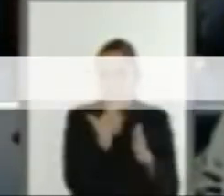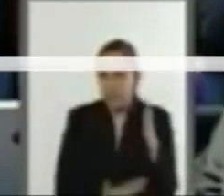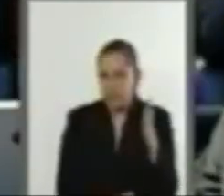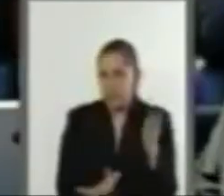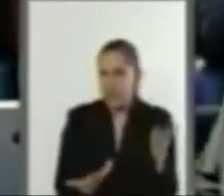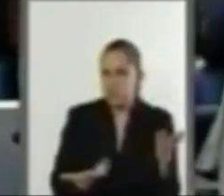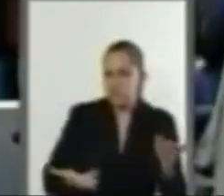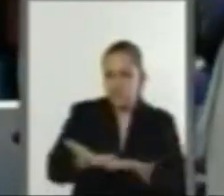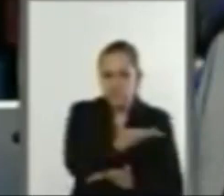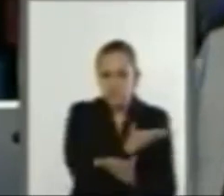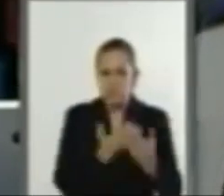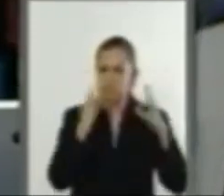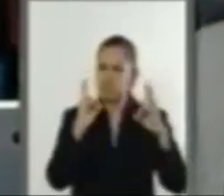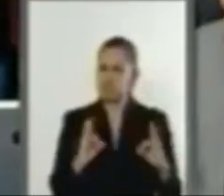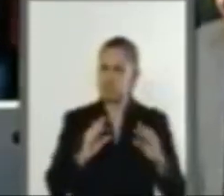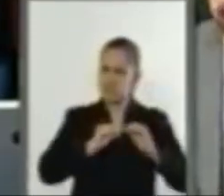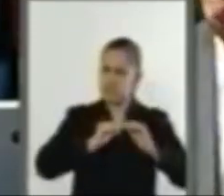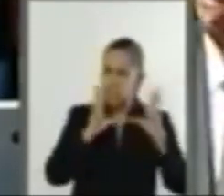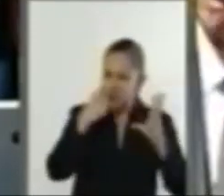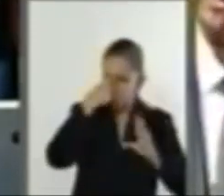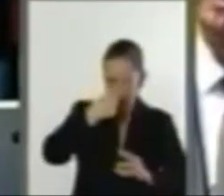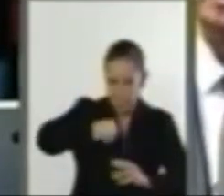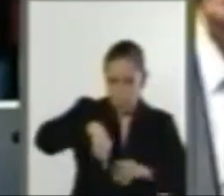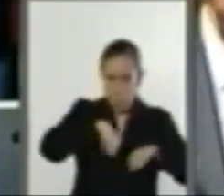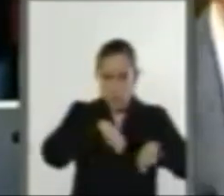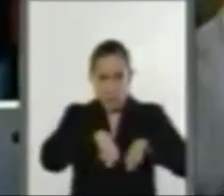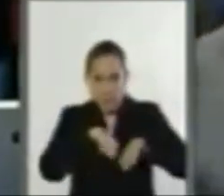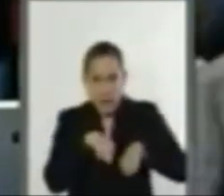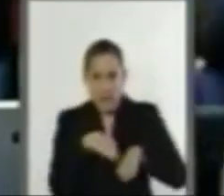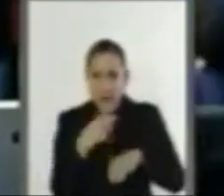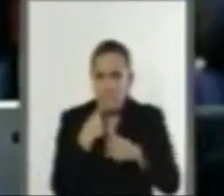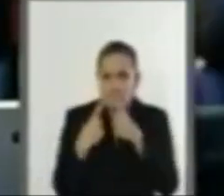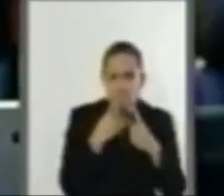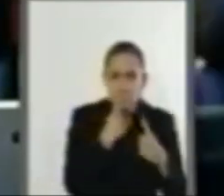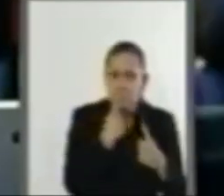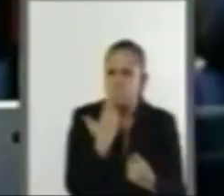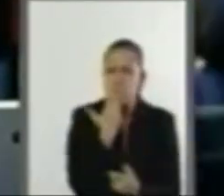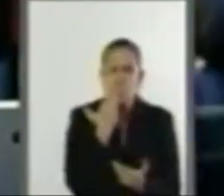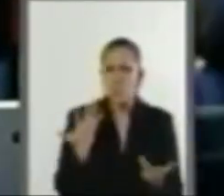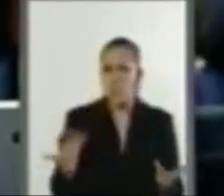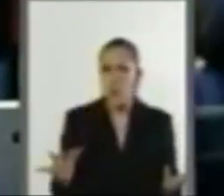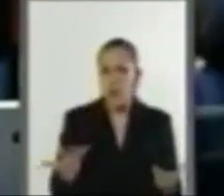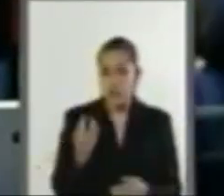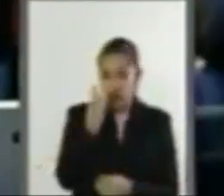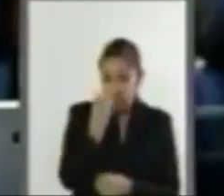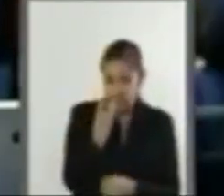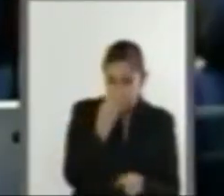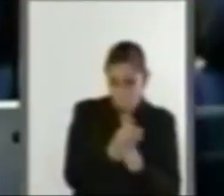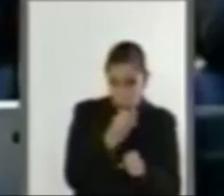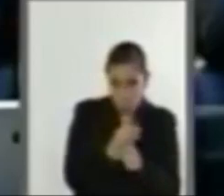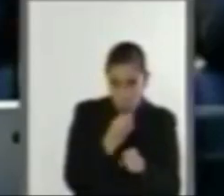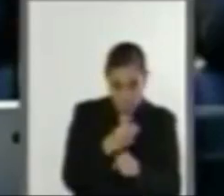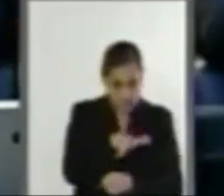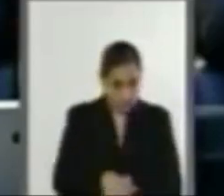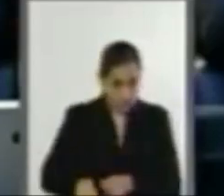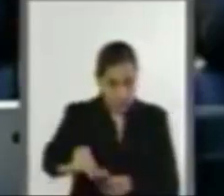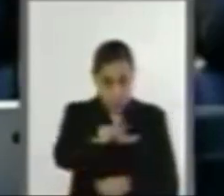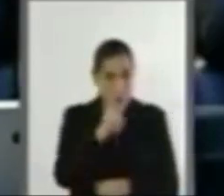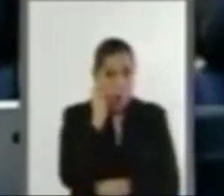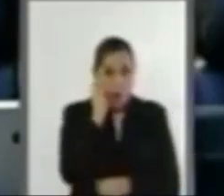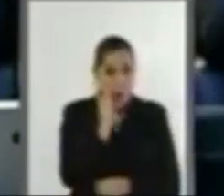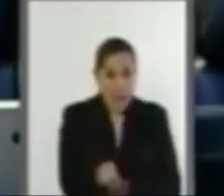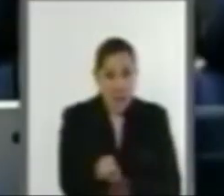sano entendimiento del Parlamento mexicano. Esto que se está viviendo es un verdadero